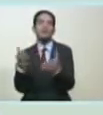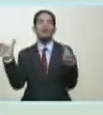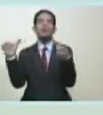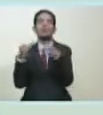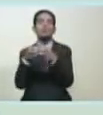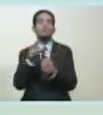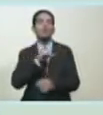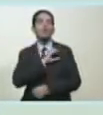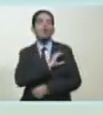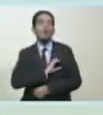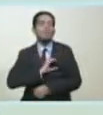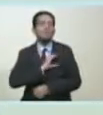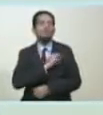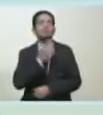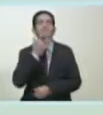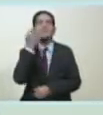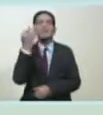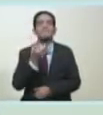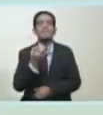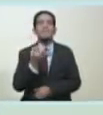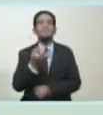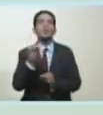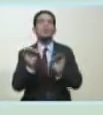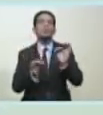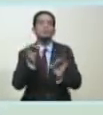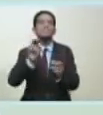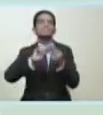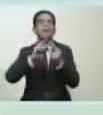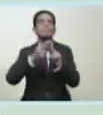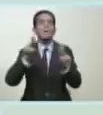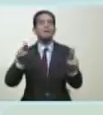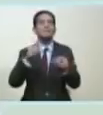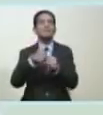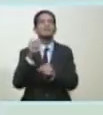para la Verdad, la Justicia y la Paz de la Asamblea Nacional Constituyente.